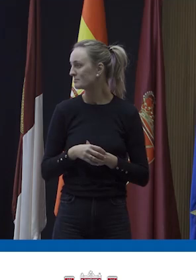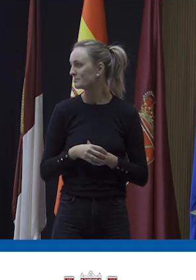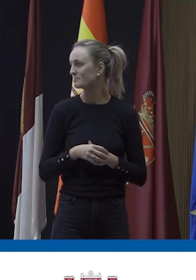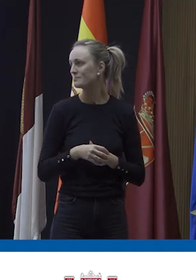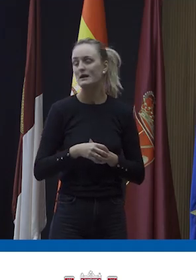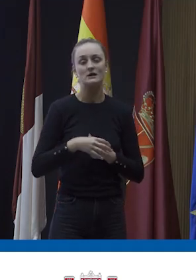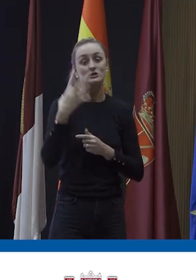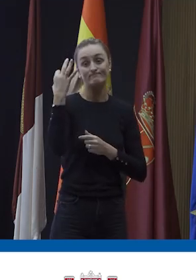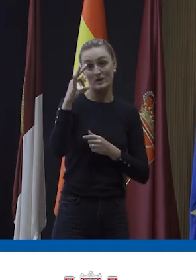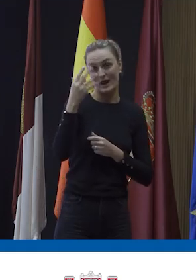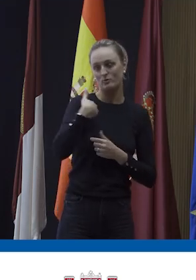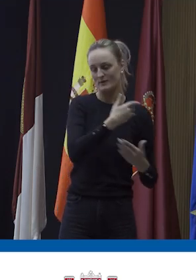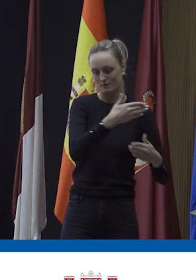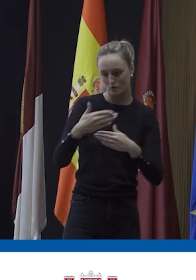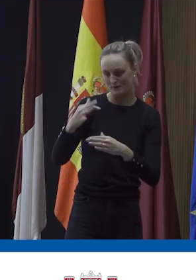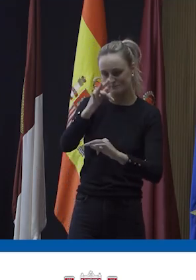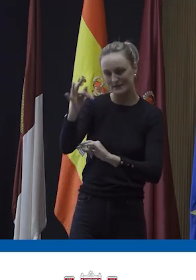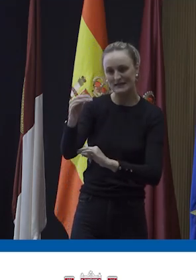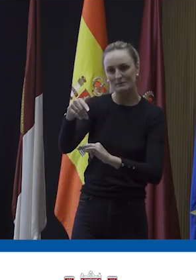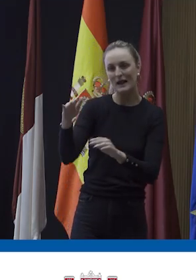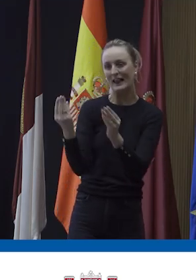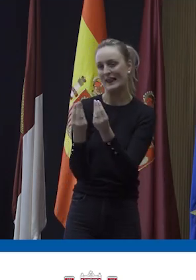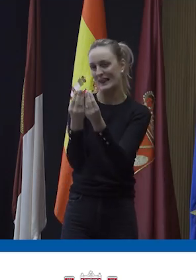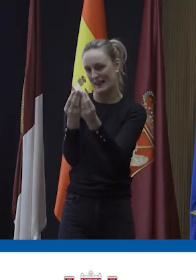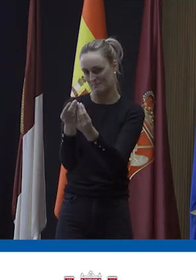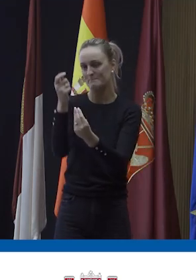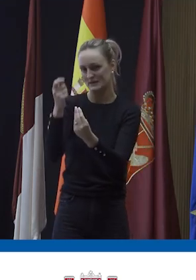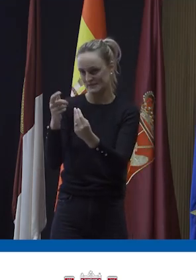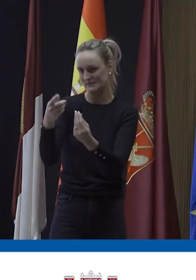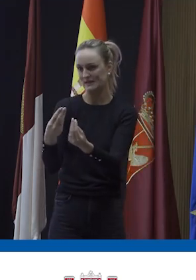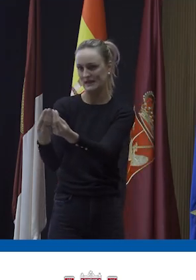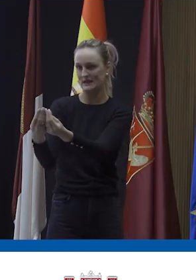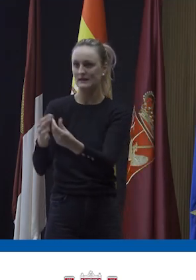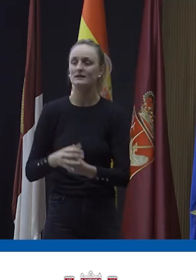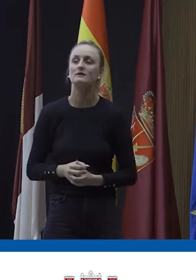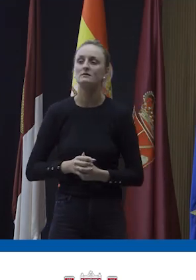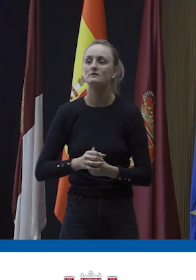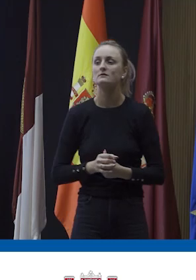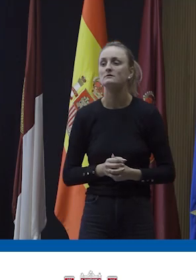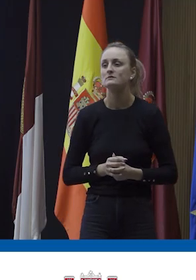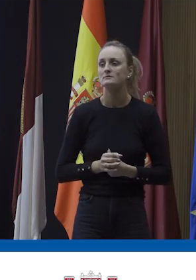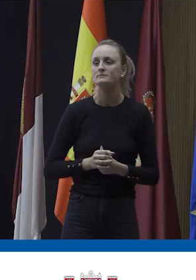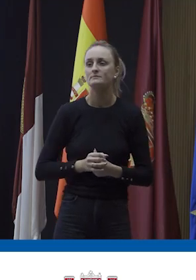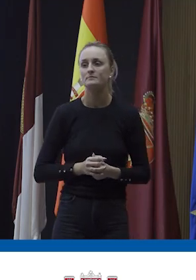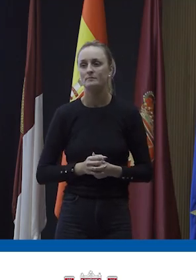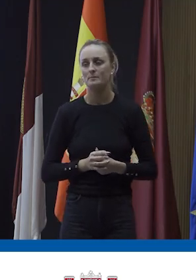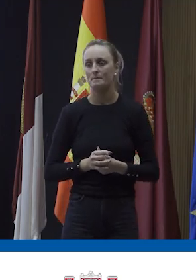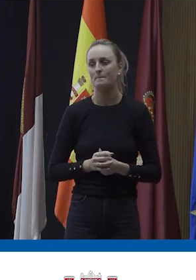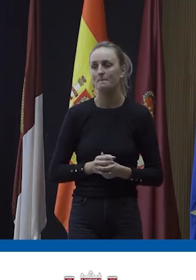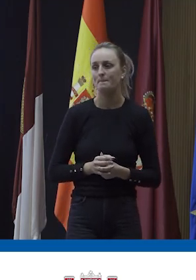Soraya, si te quieres colocar delante junto al presidente, junto a Juan José Caravaca.